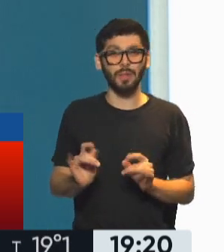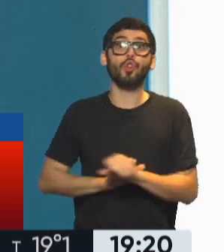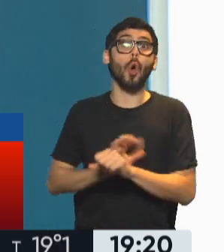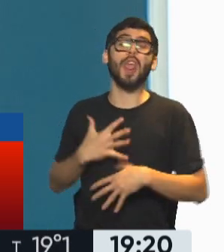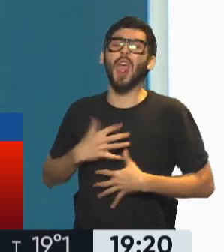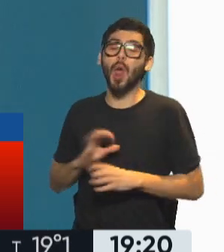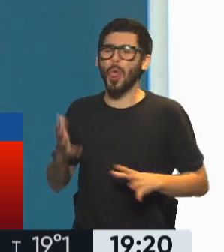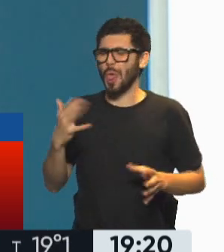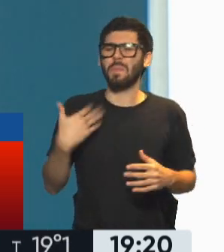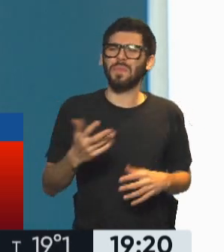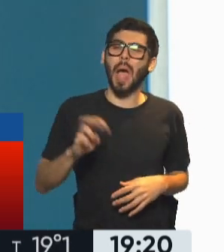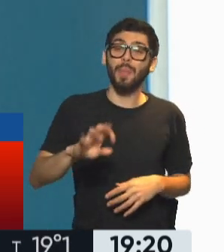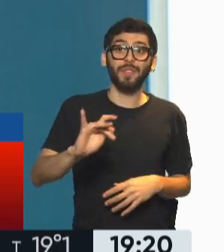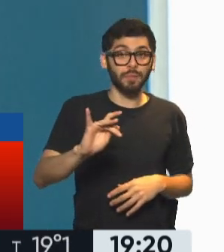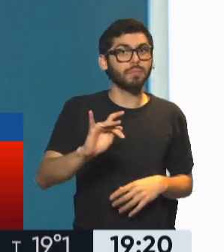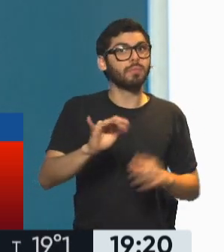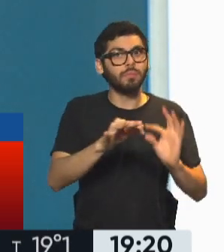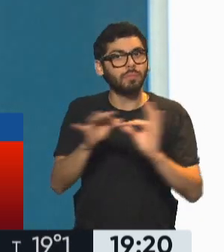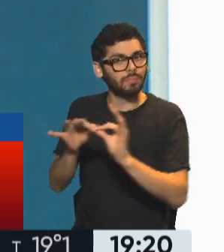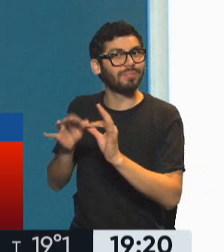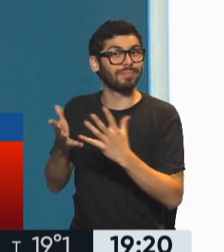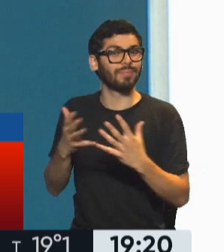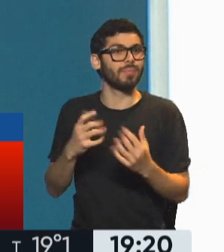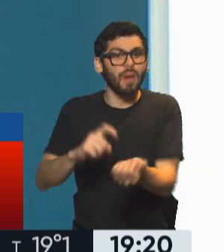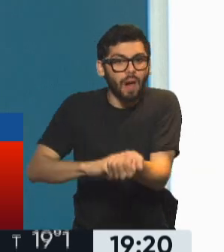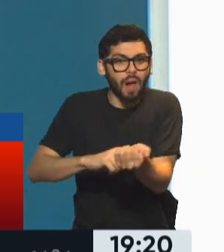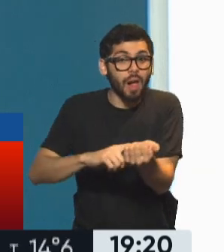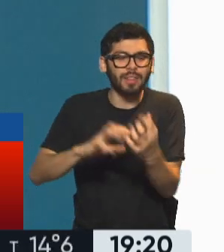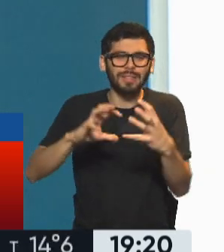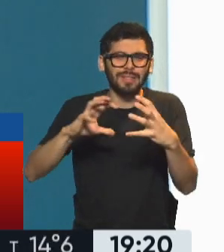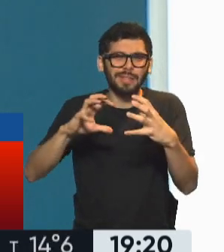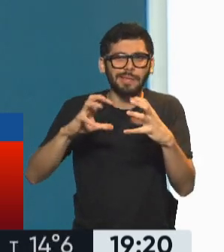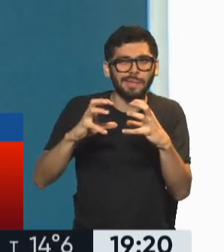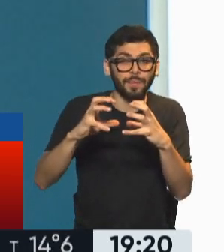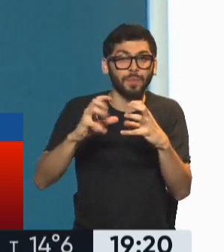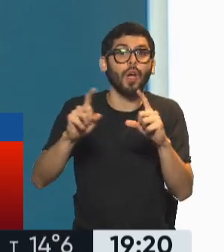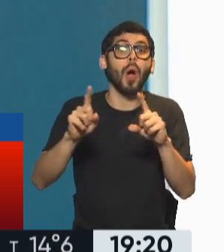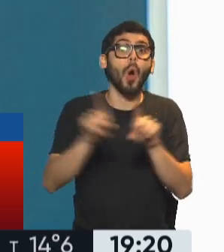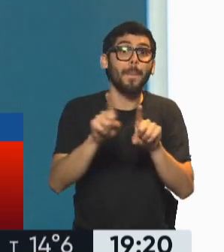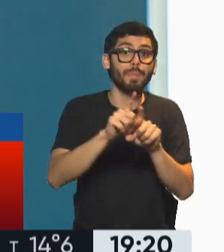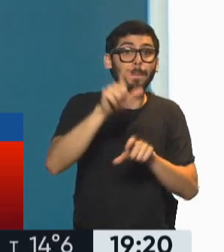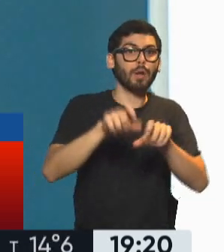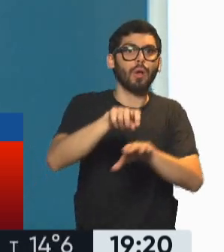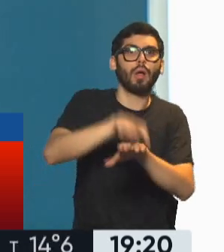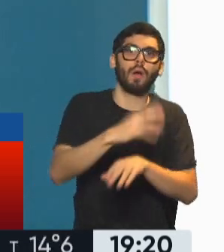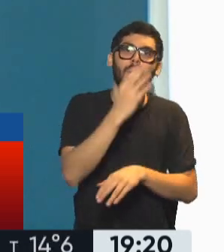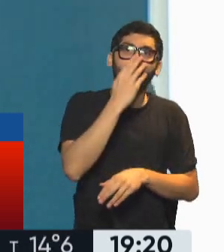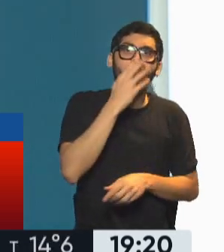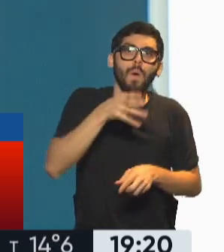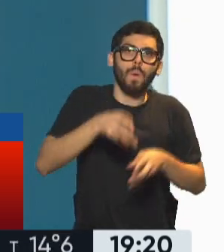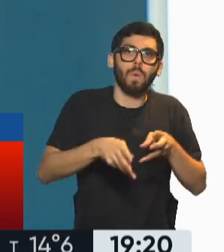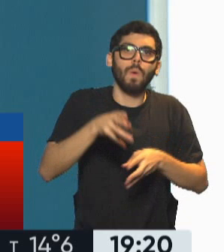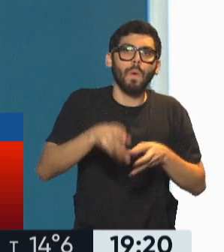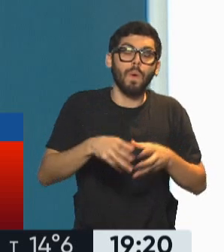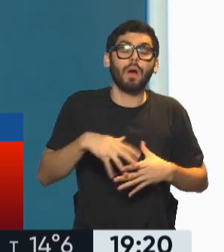graves. También es atribuido mucho a aquellos que han estado mucho tiempo en asistencia respiratoria mecánica por el COVID. Entonces,